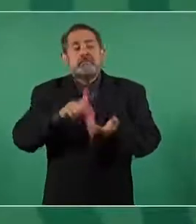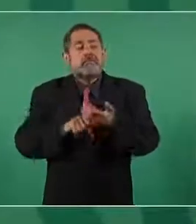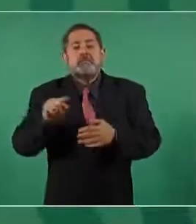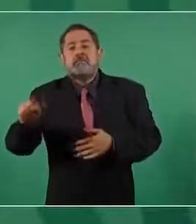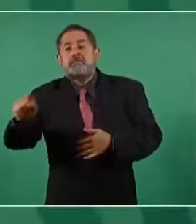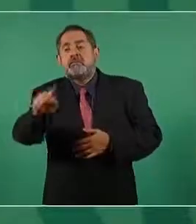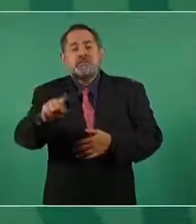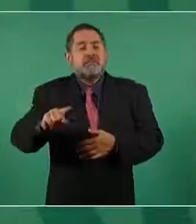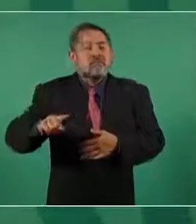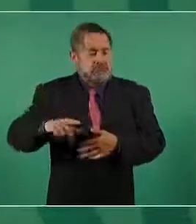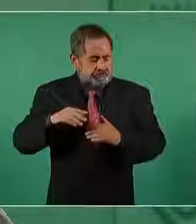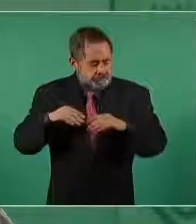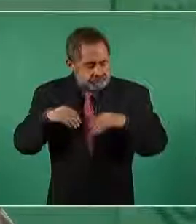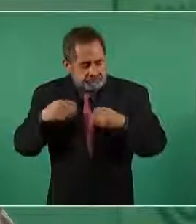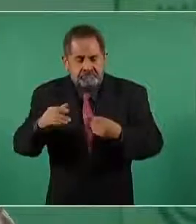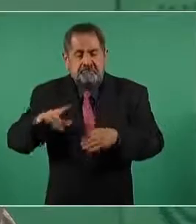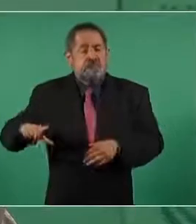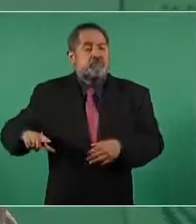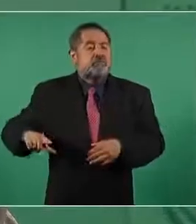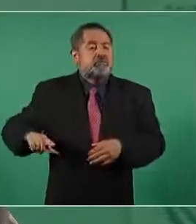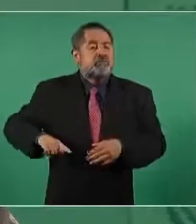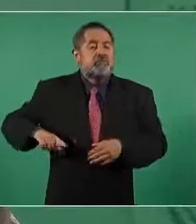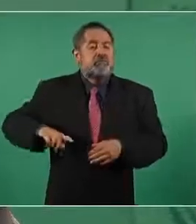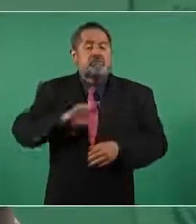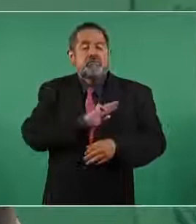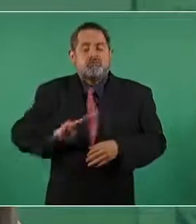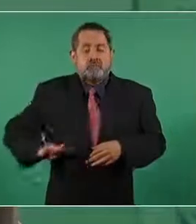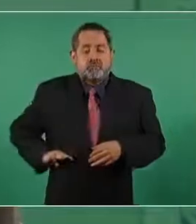municipales, agradecerles.